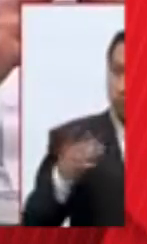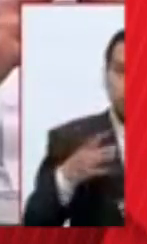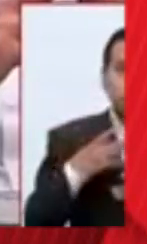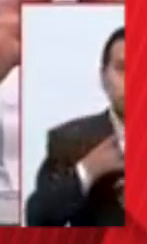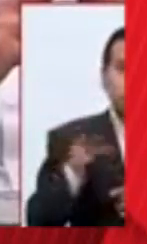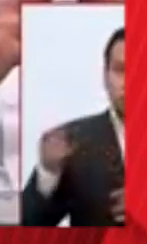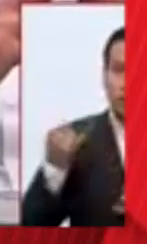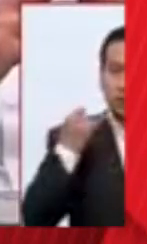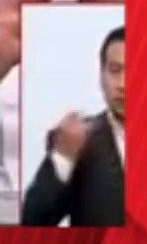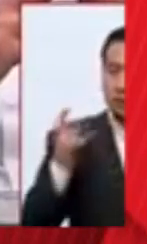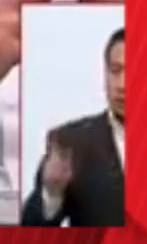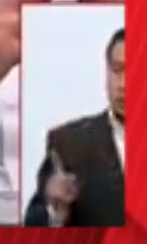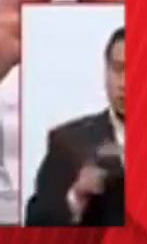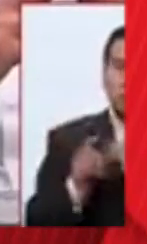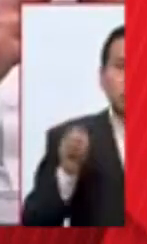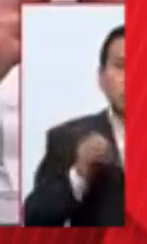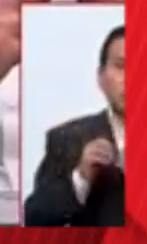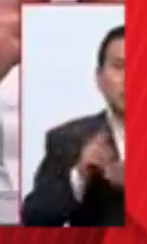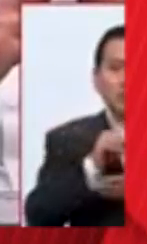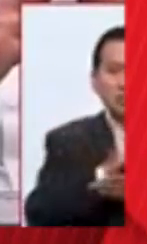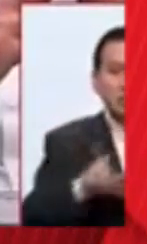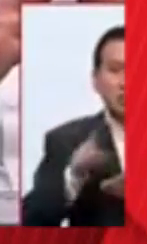llegando información cada semana,